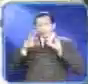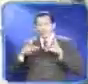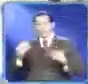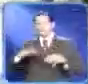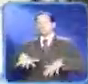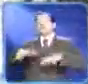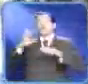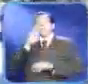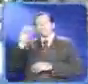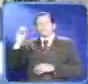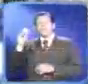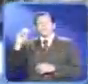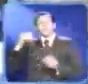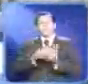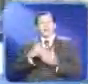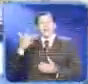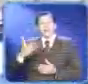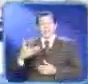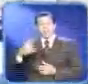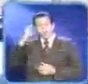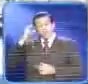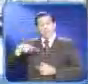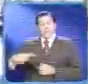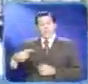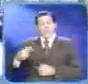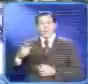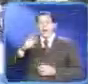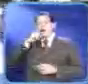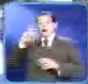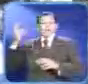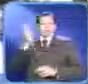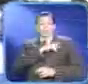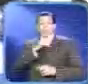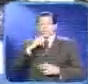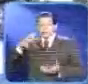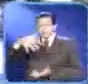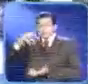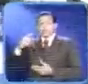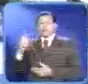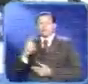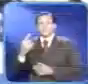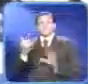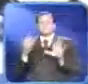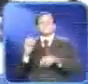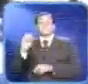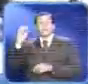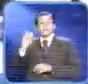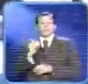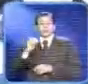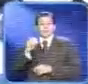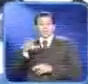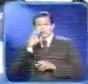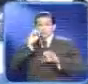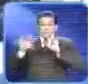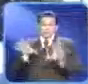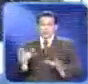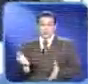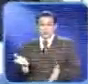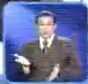Las autoridades municipales aseguraron que con el plan de contingencia solo pueden recolectar 60% de los